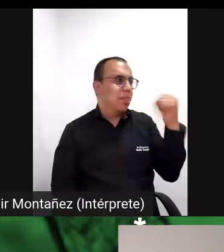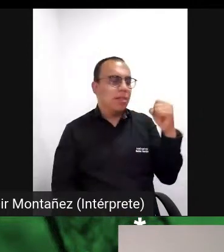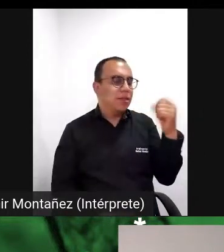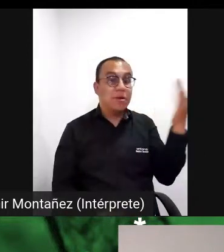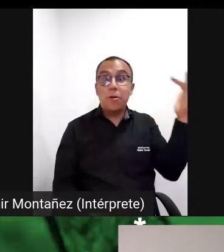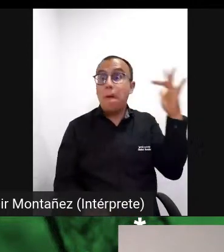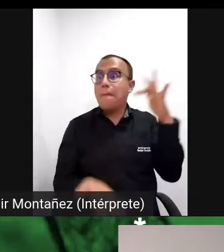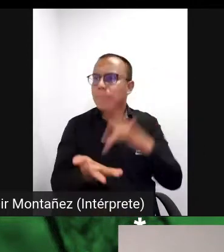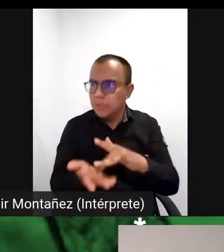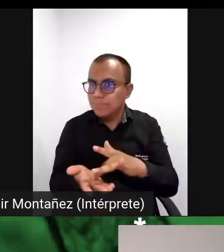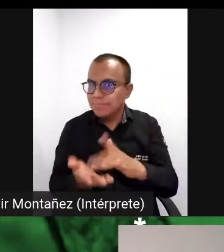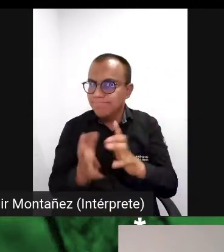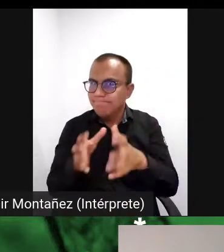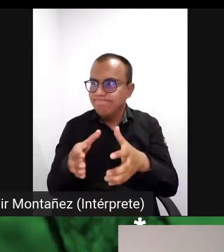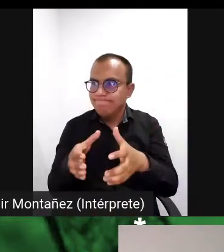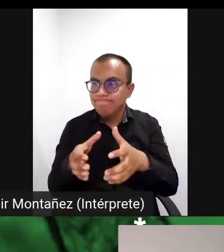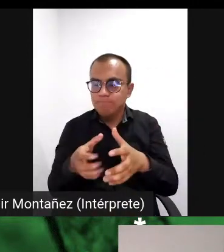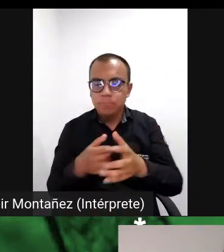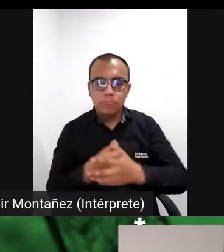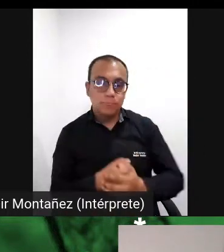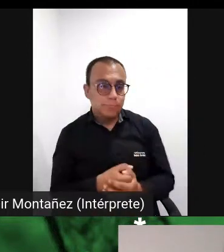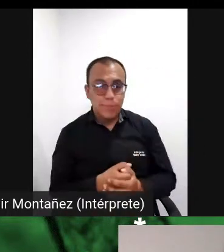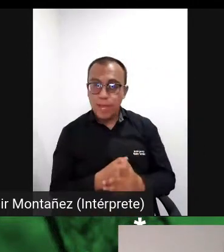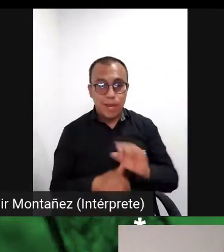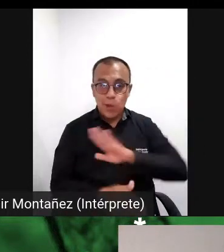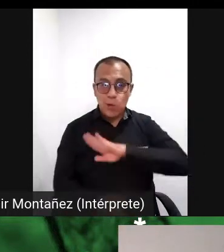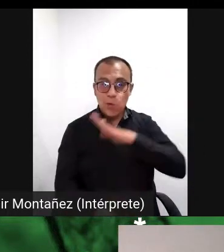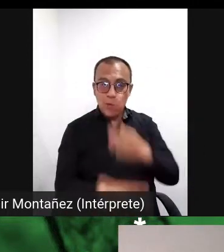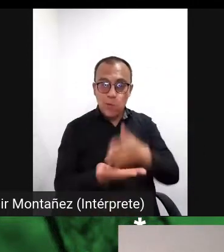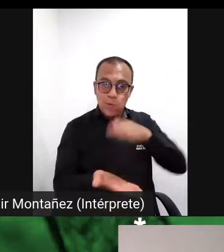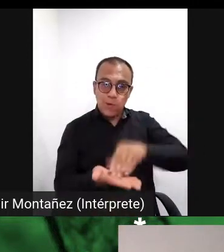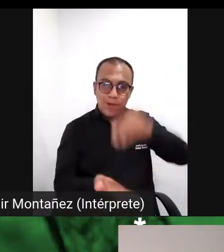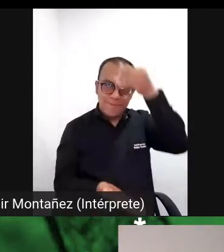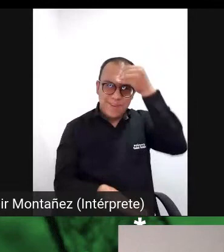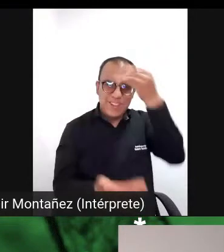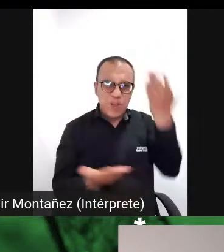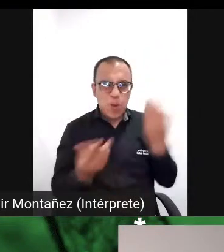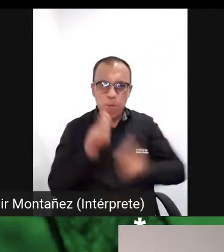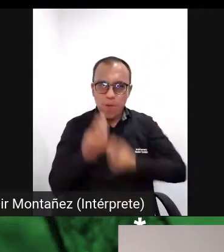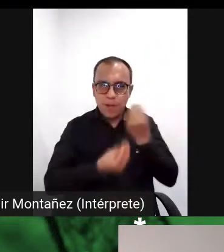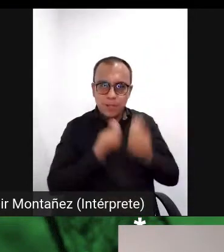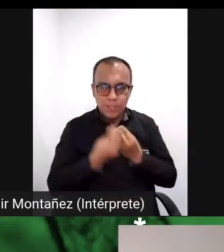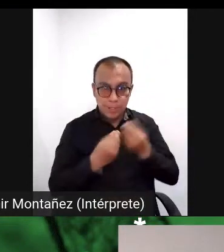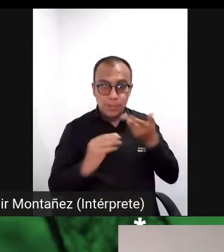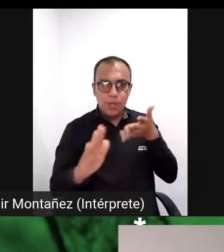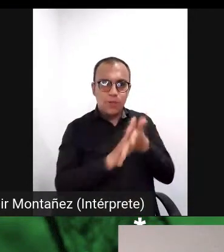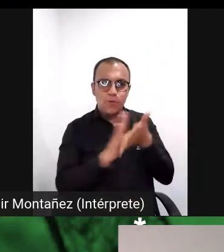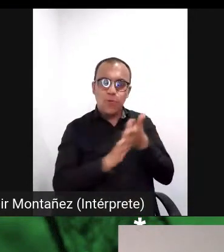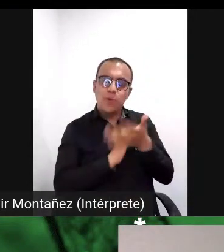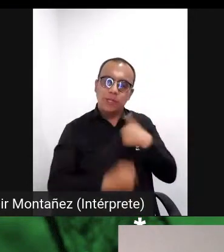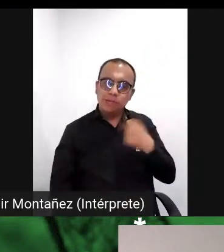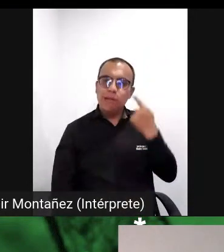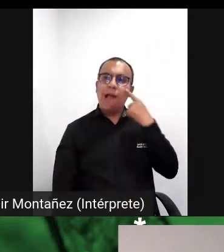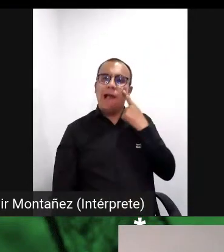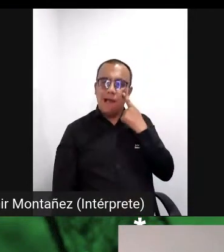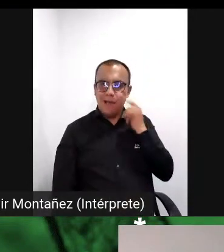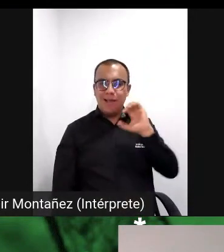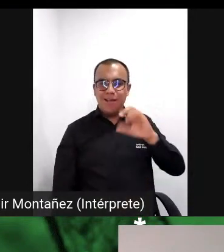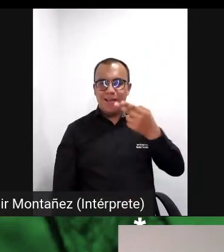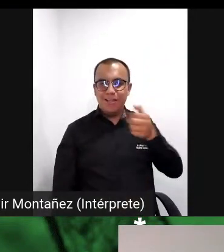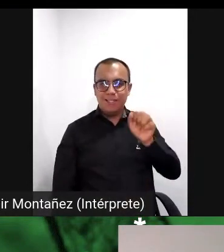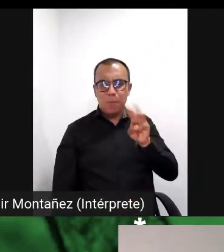clase. Entonces nunca pudo aprender cómo hacer su casa. Entonces si uno lo cuenta de esa manera, el chamón es una